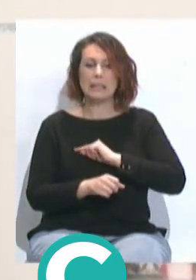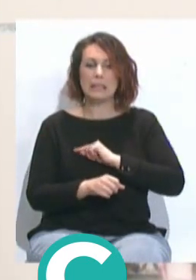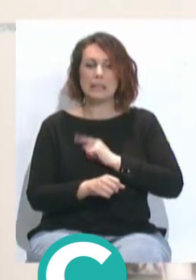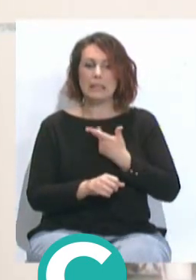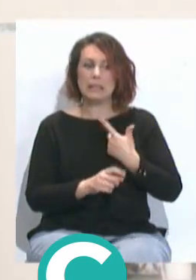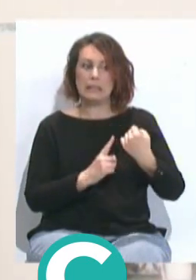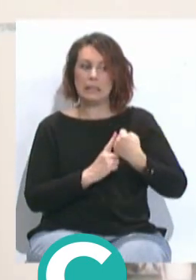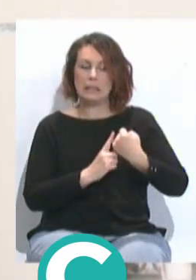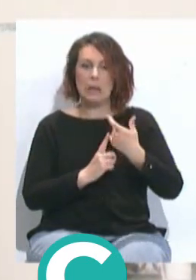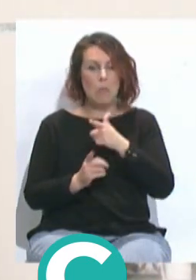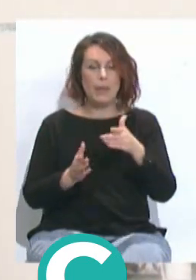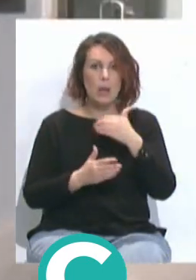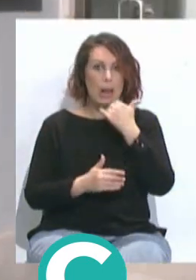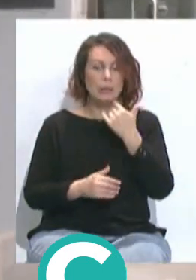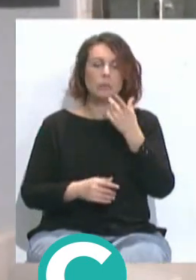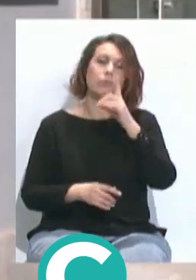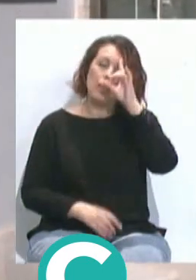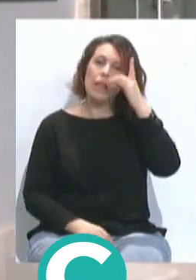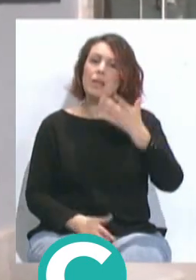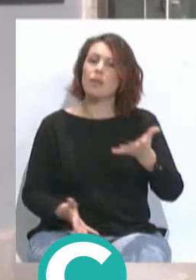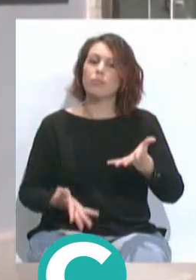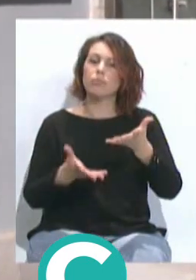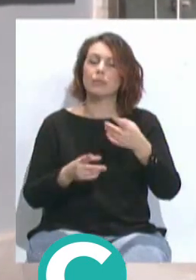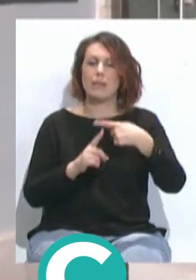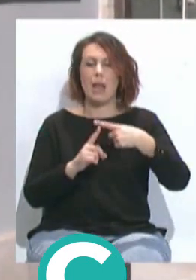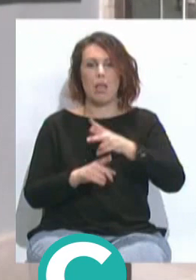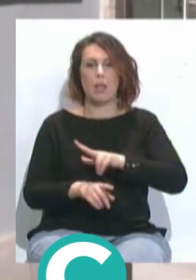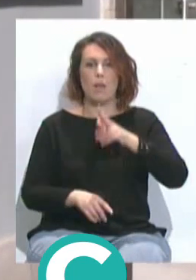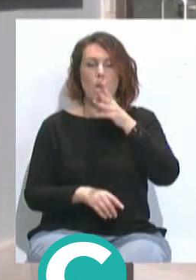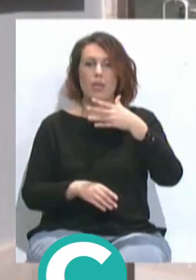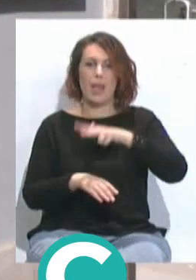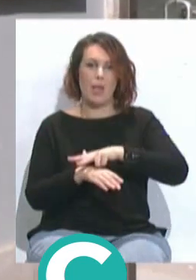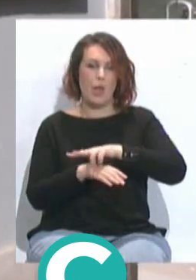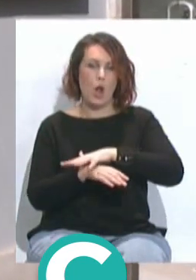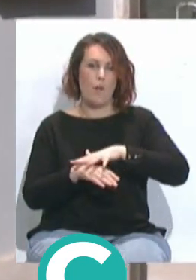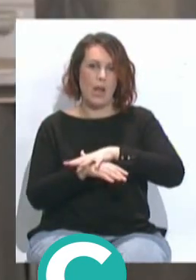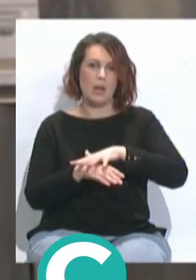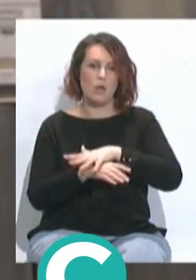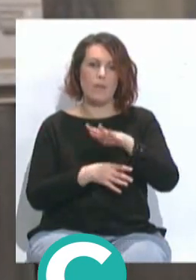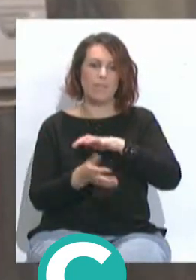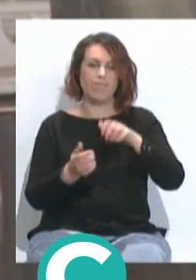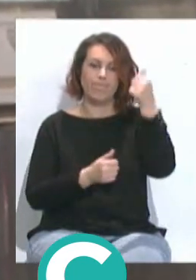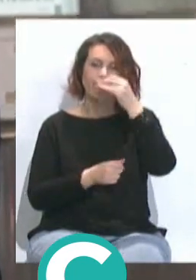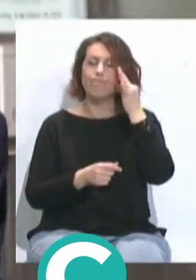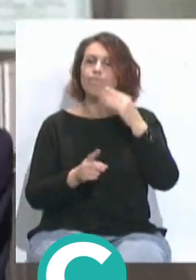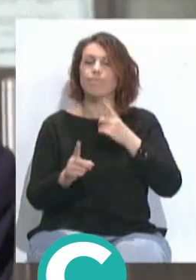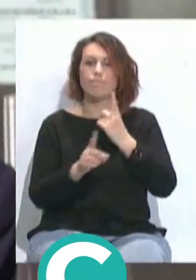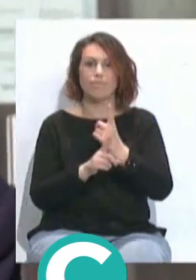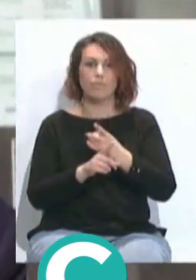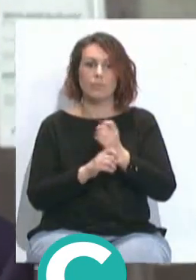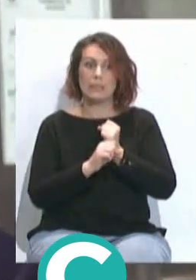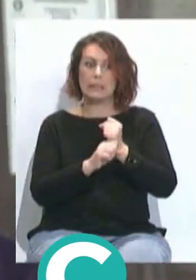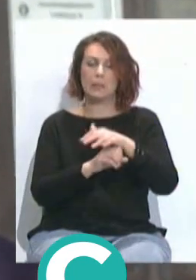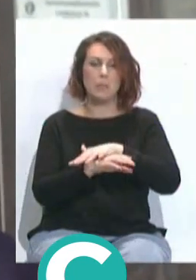en un determinado momento. Se trata de una iniciativa impulsada a nivel nacional por la delegación del gobierno contra la violencia de género dependiente